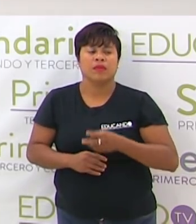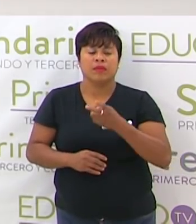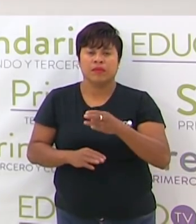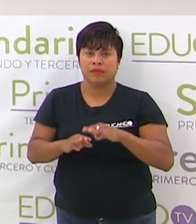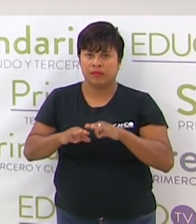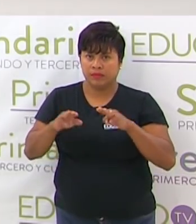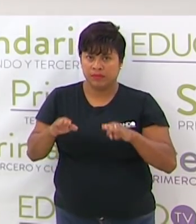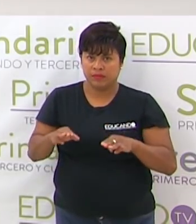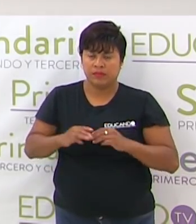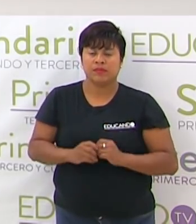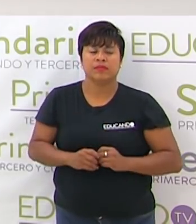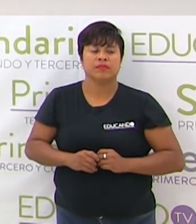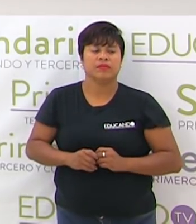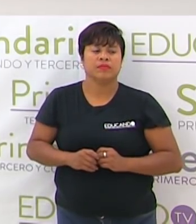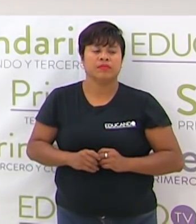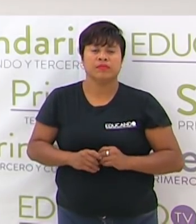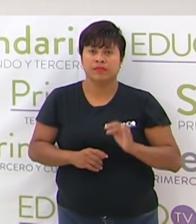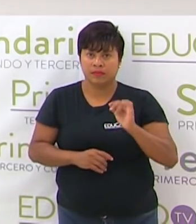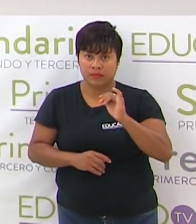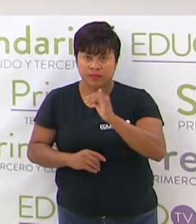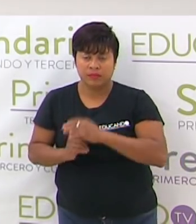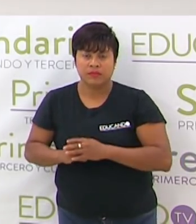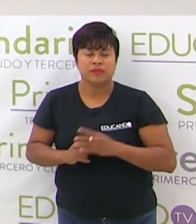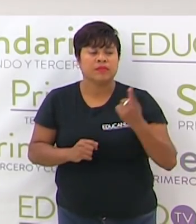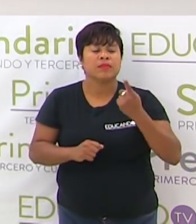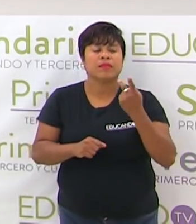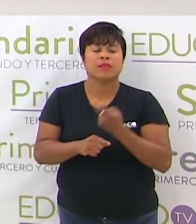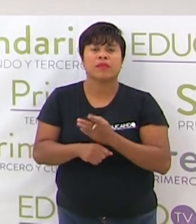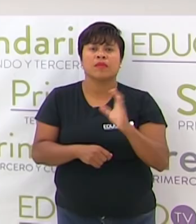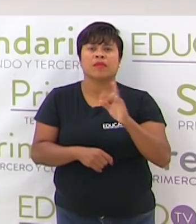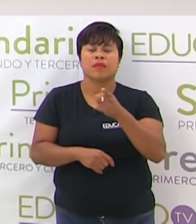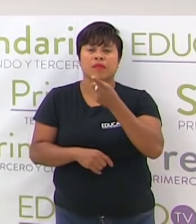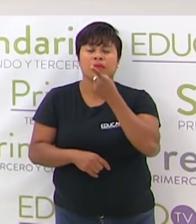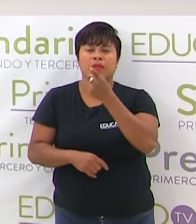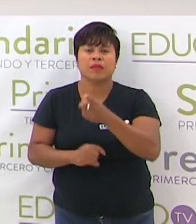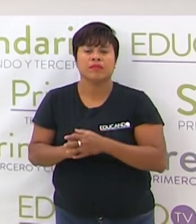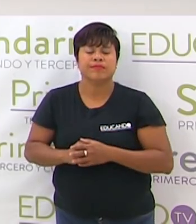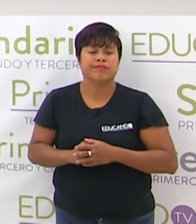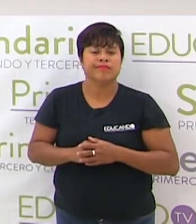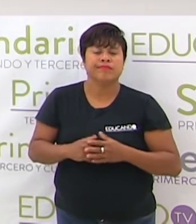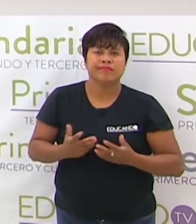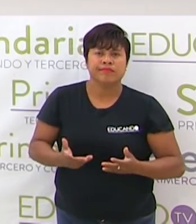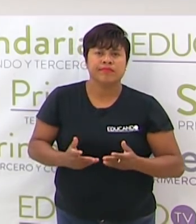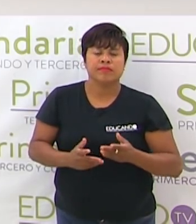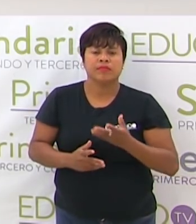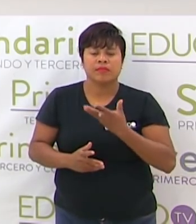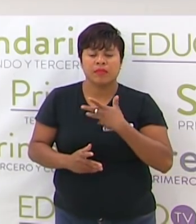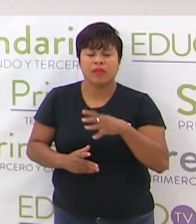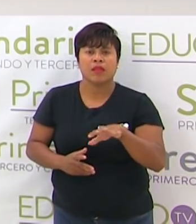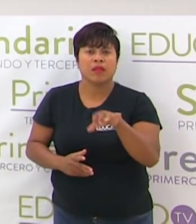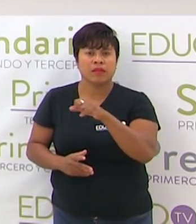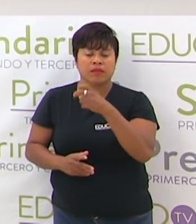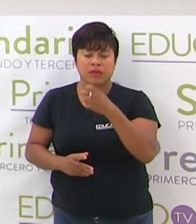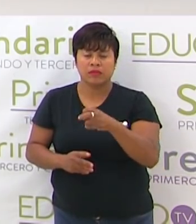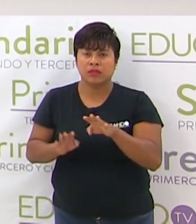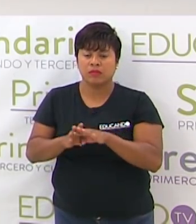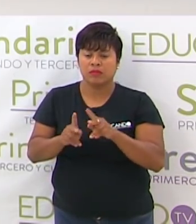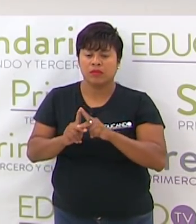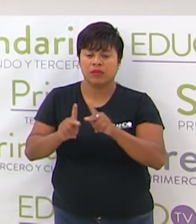de perímetro, ¿sí? ¿Qué pasa cuando a ti te dicen, oye, sácame el